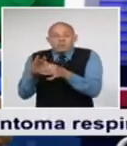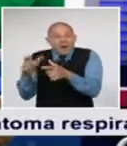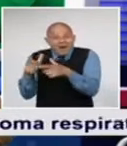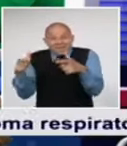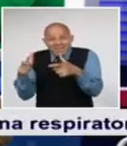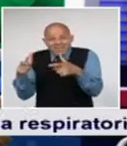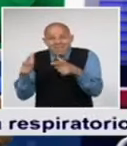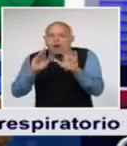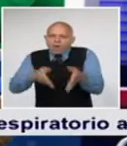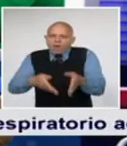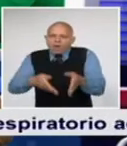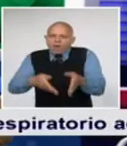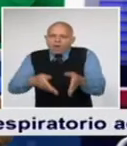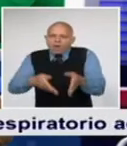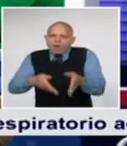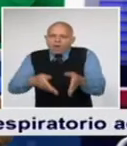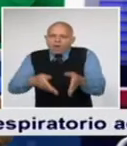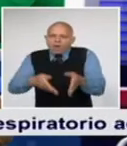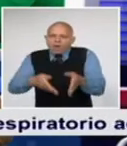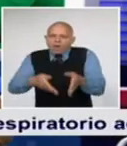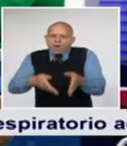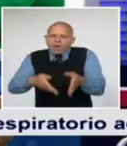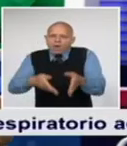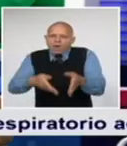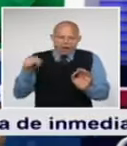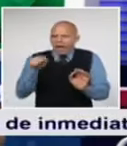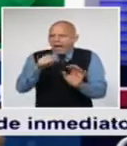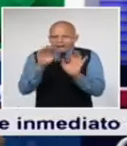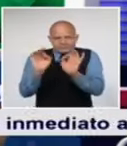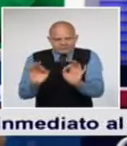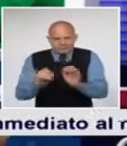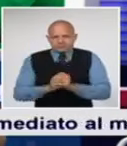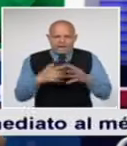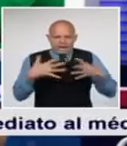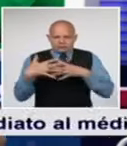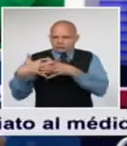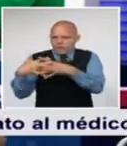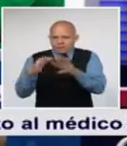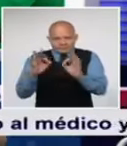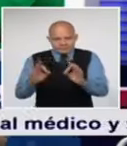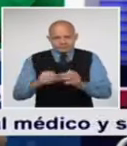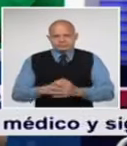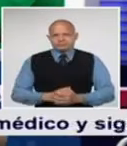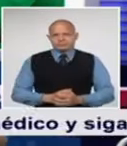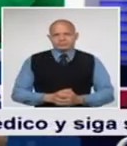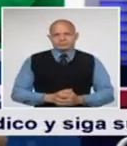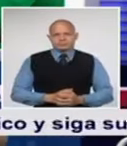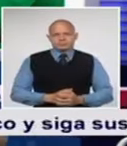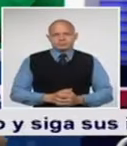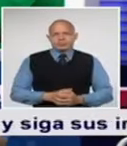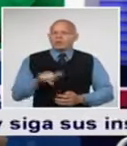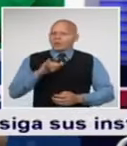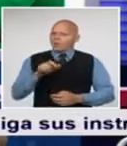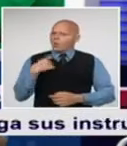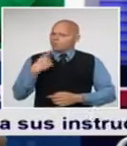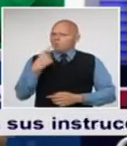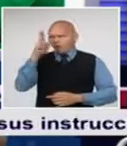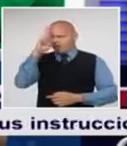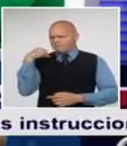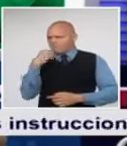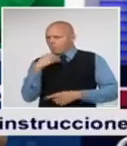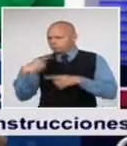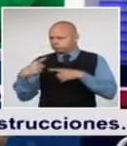presente. Pero indiscutiblemente, y un poco que en los intercambios que se ha hecho con los especialistas, los